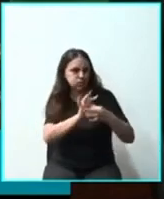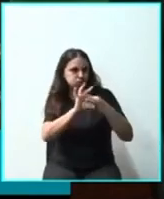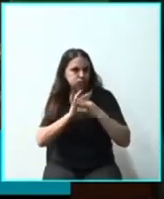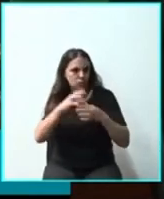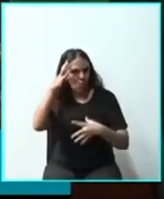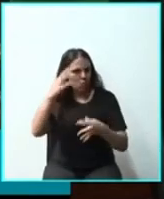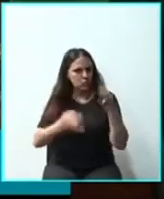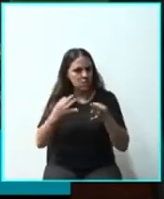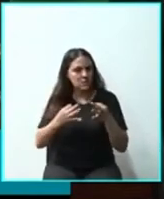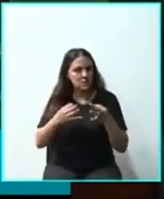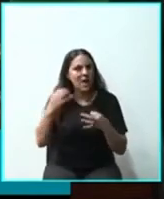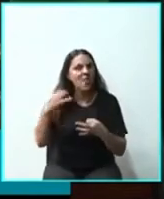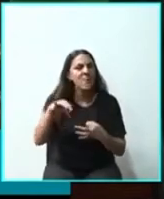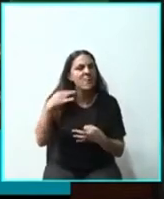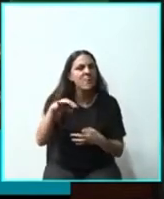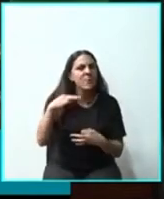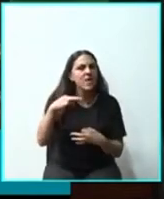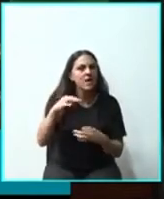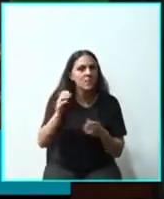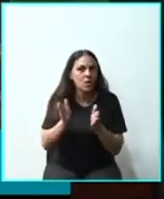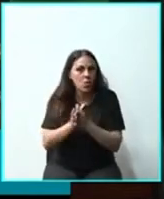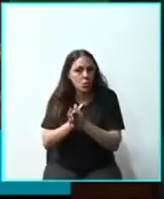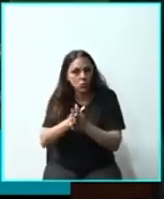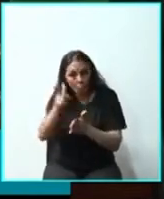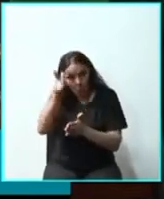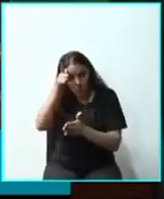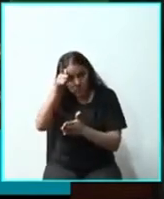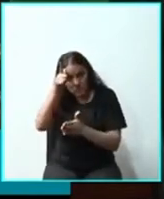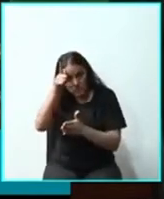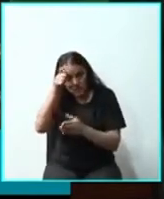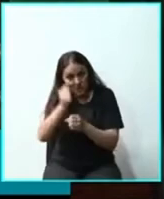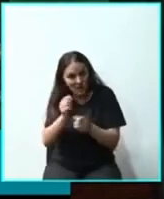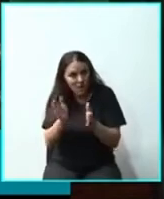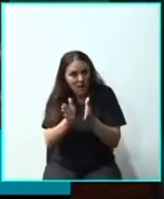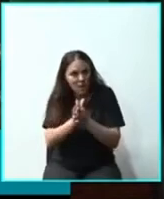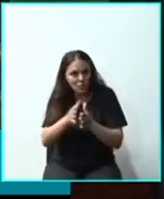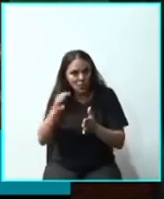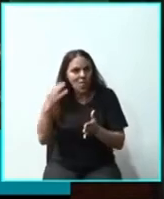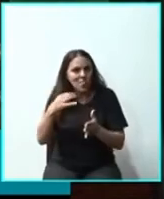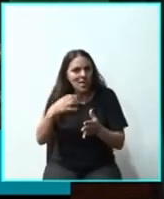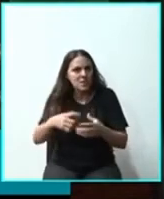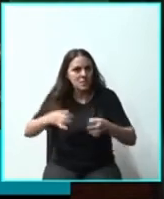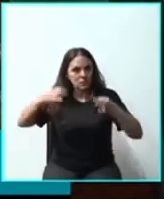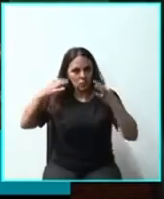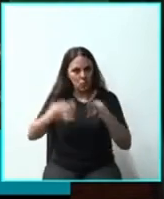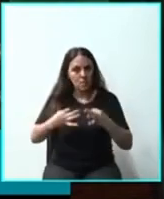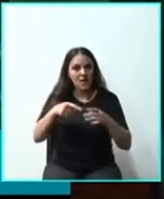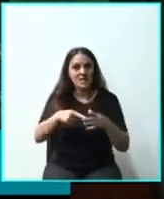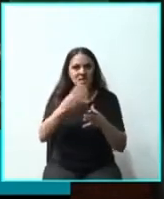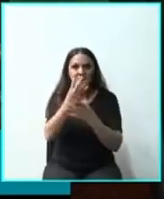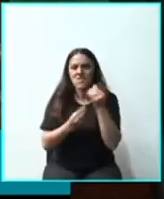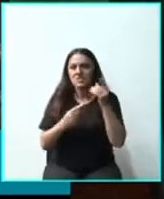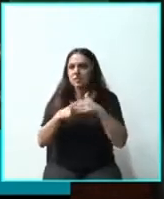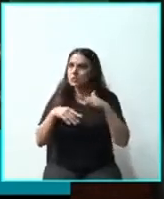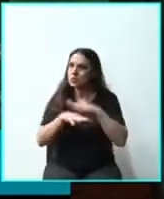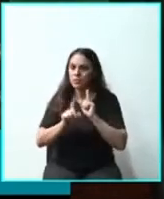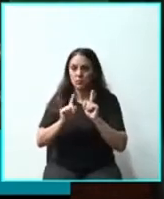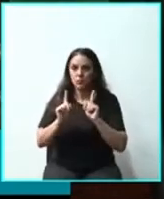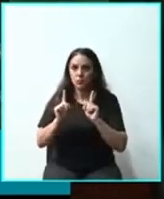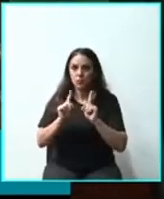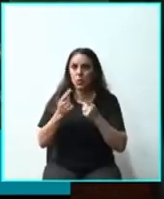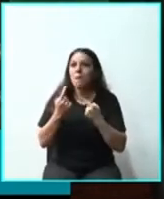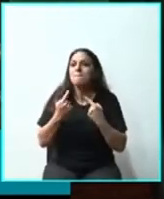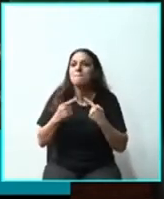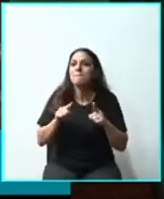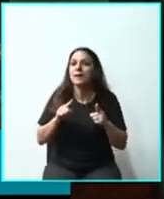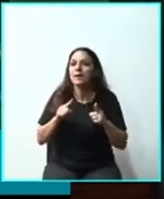lo que tiene que hacer con la policía es implementarlo. No fueron errores de la ciudad. Pero como creció